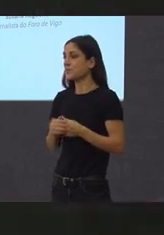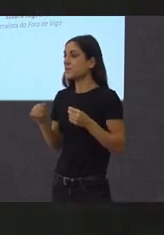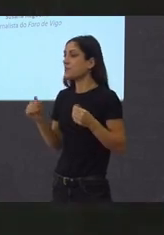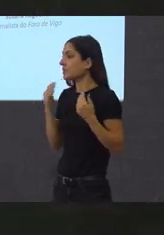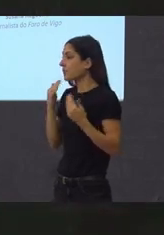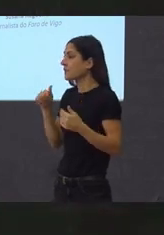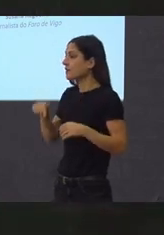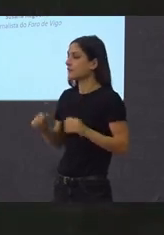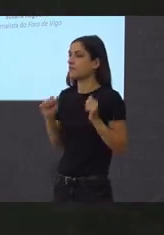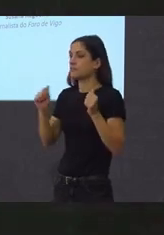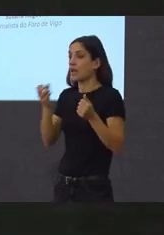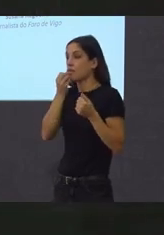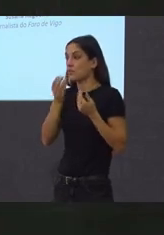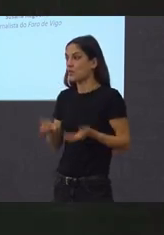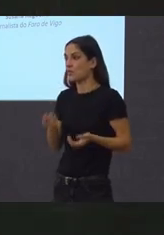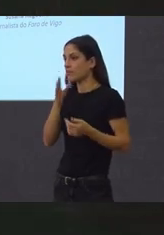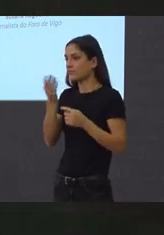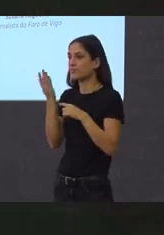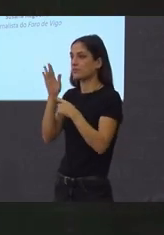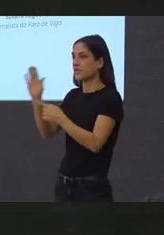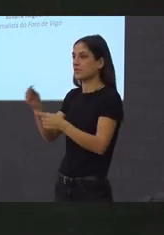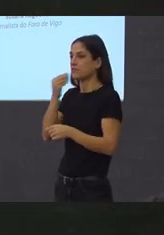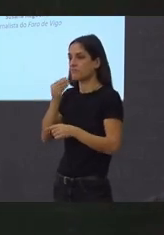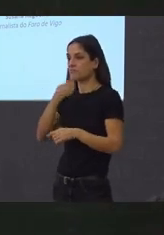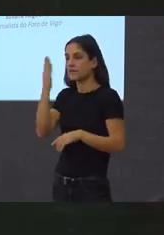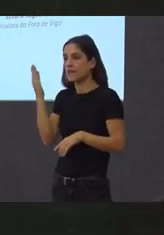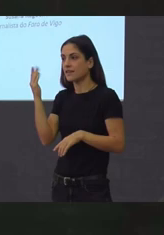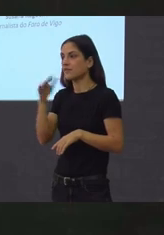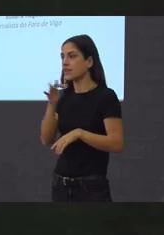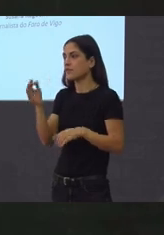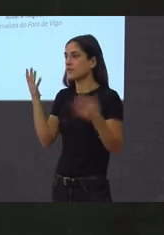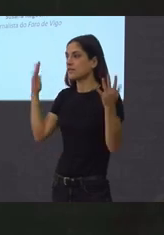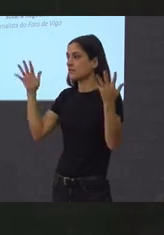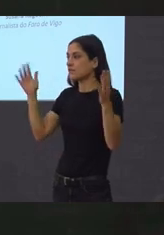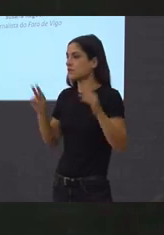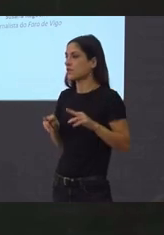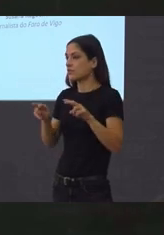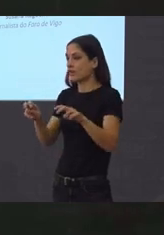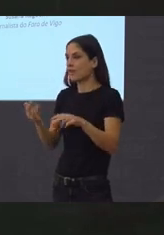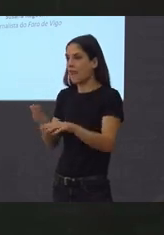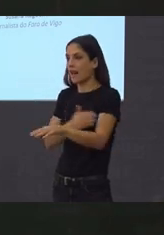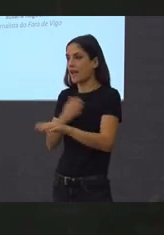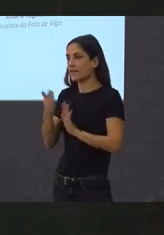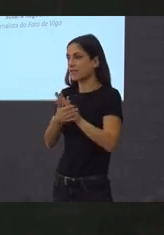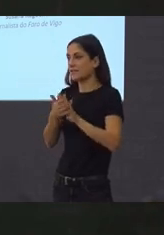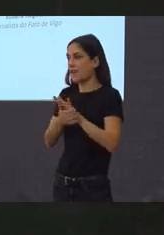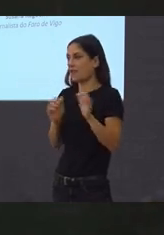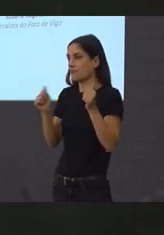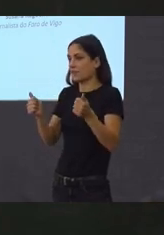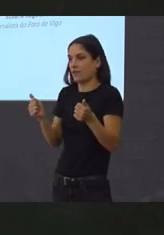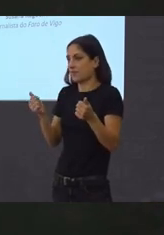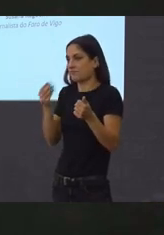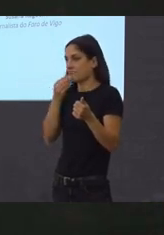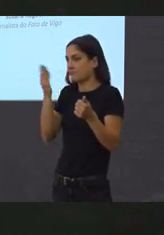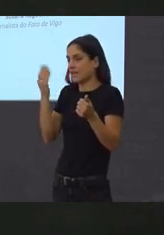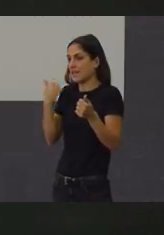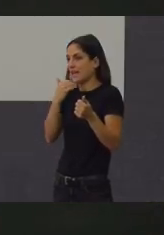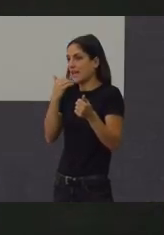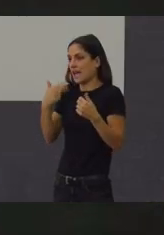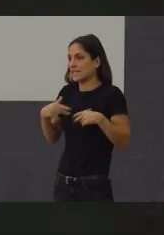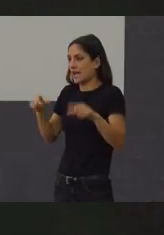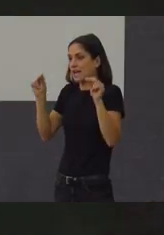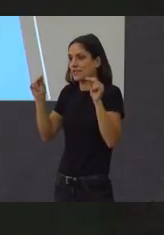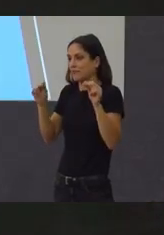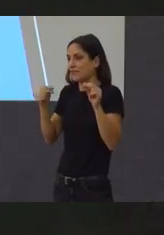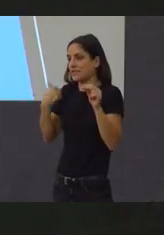Isto empezar moi ben, xa con unha presentación magnífica e con este aplauso así inicial antes de falar, pois non está mal, xa podo rematar,